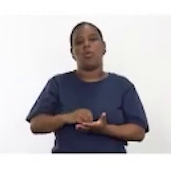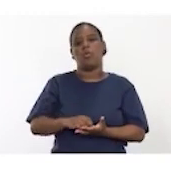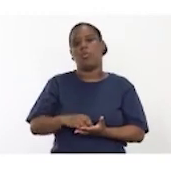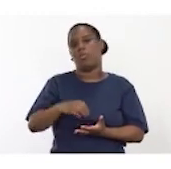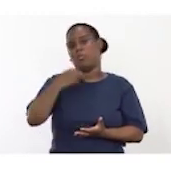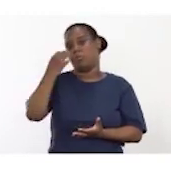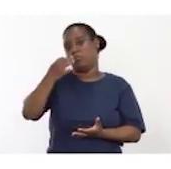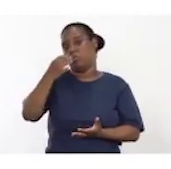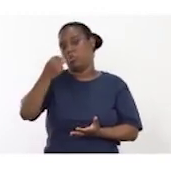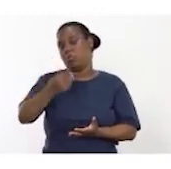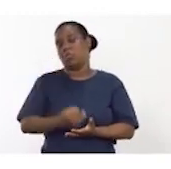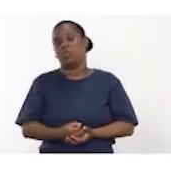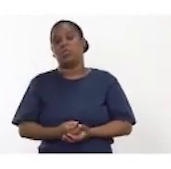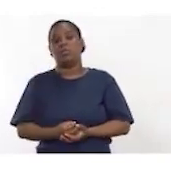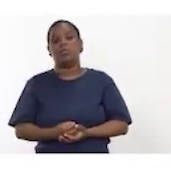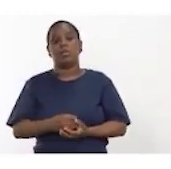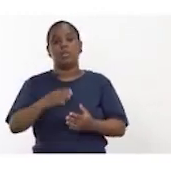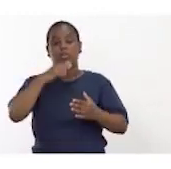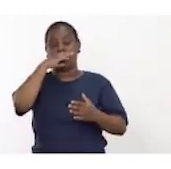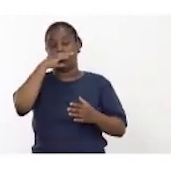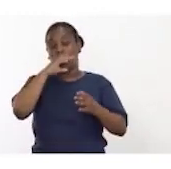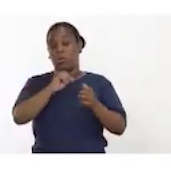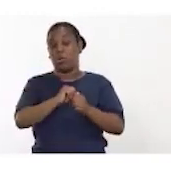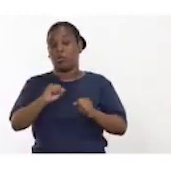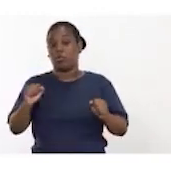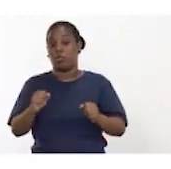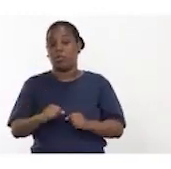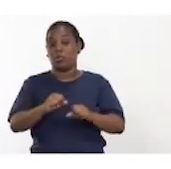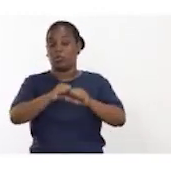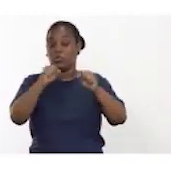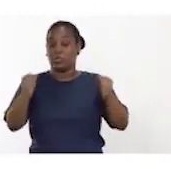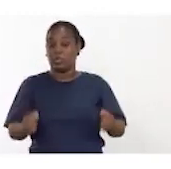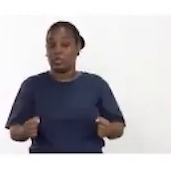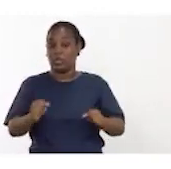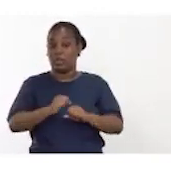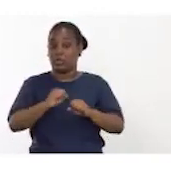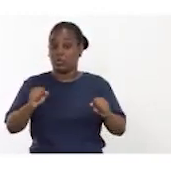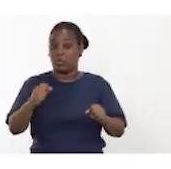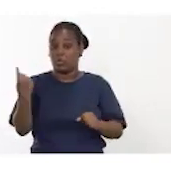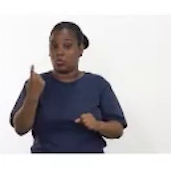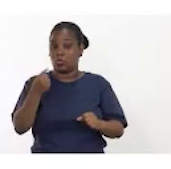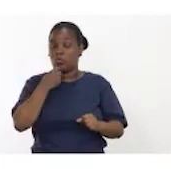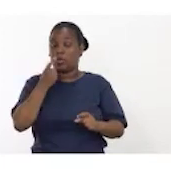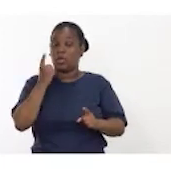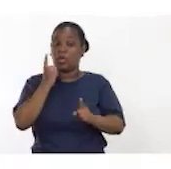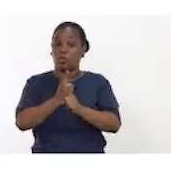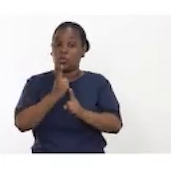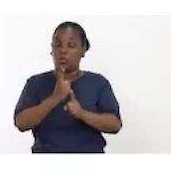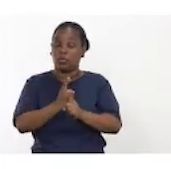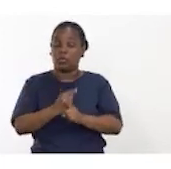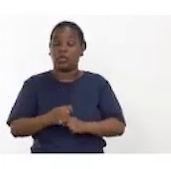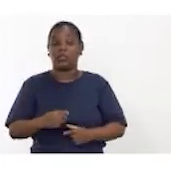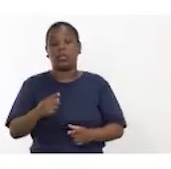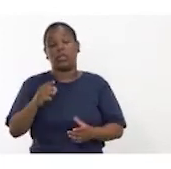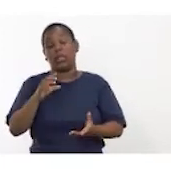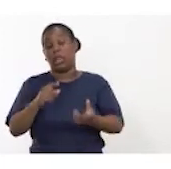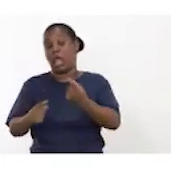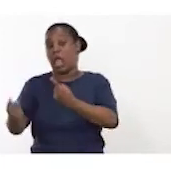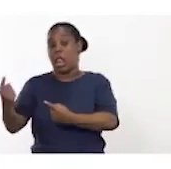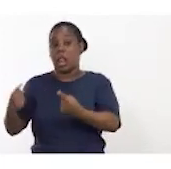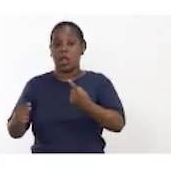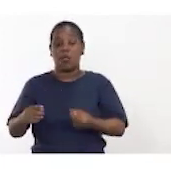¿Dónde nos dice ese modelo atómico que un sistema atómico solo puede encontrarse en